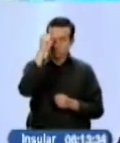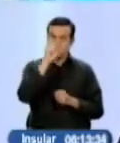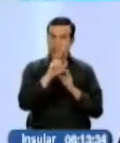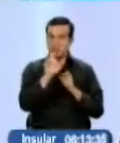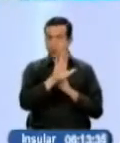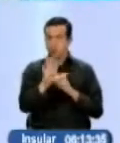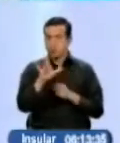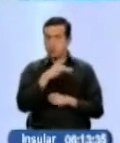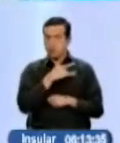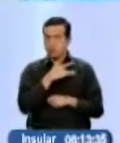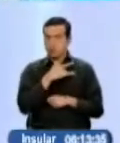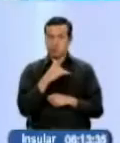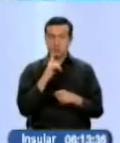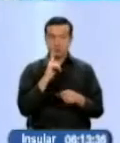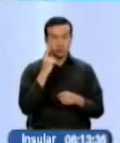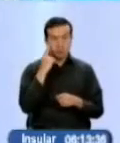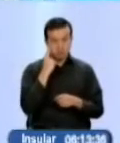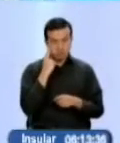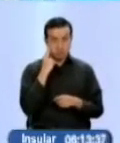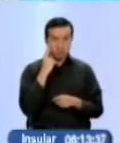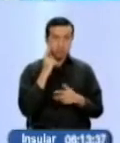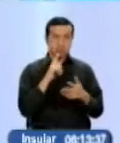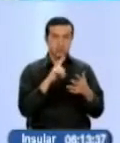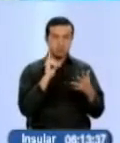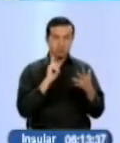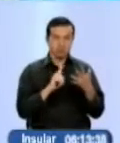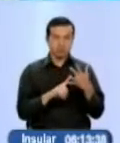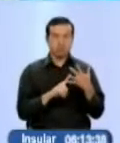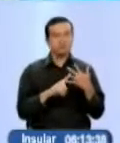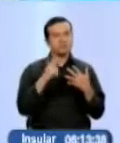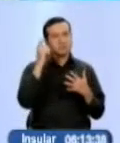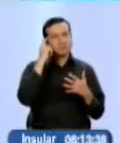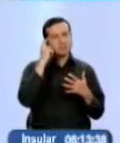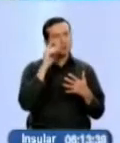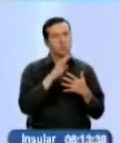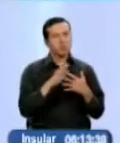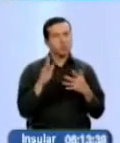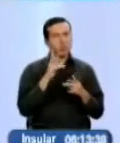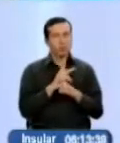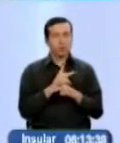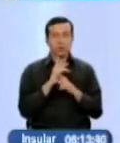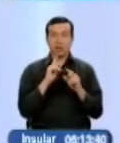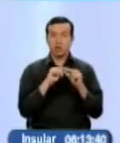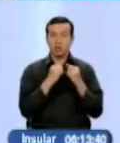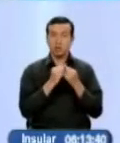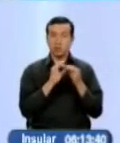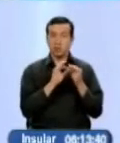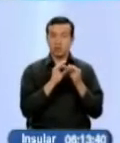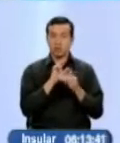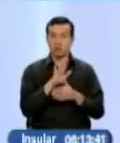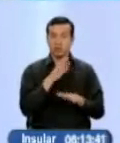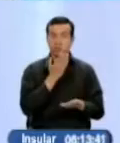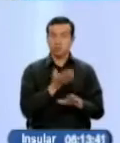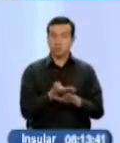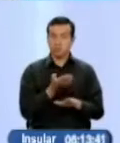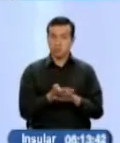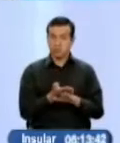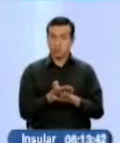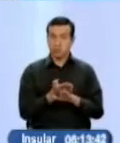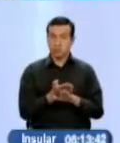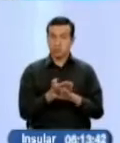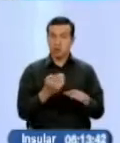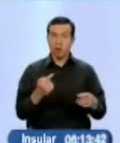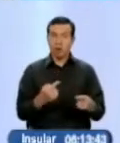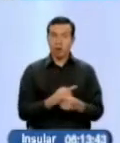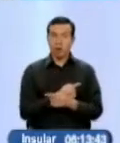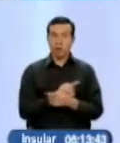la opinión generalizada, lo cual afecta. Cuatro, me parece que tienen que cuidar en Alianza País las propuestas contradictorias